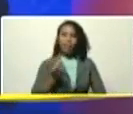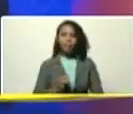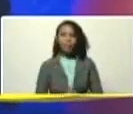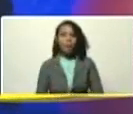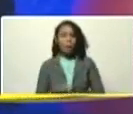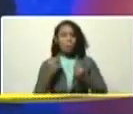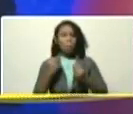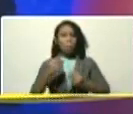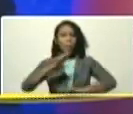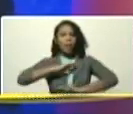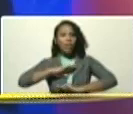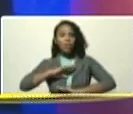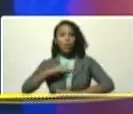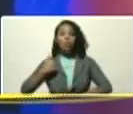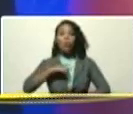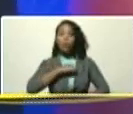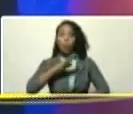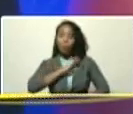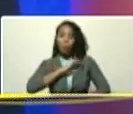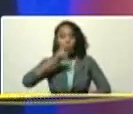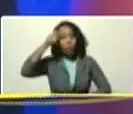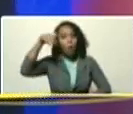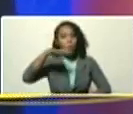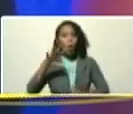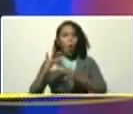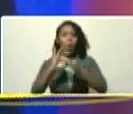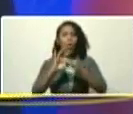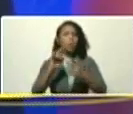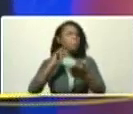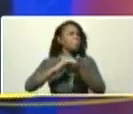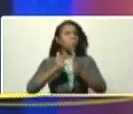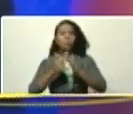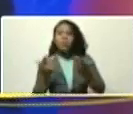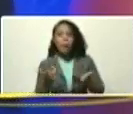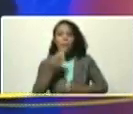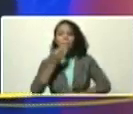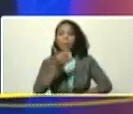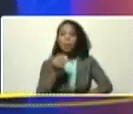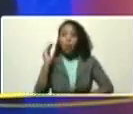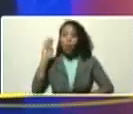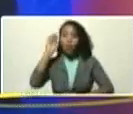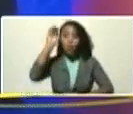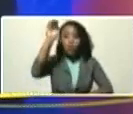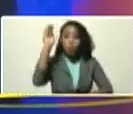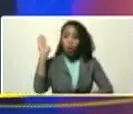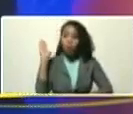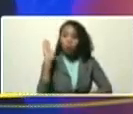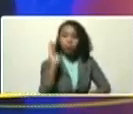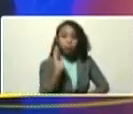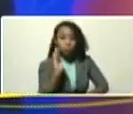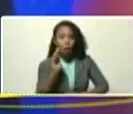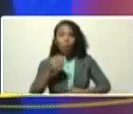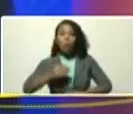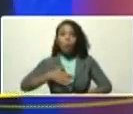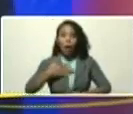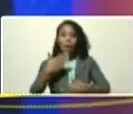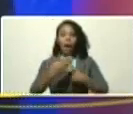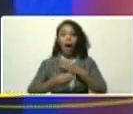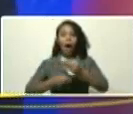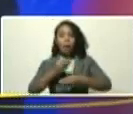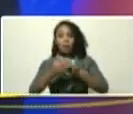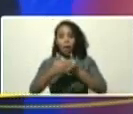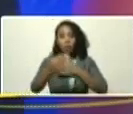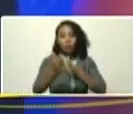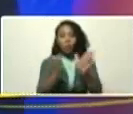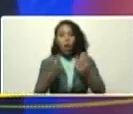para beneficio de nuestros pueblos. Una unión que además nos va a permitir que los tiempos venideros podamos ampliar todas las